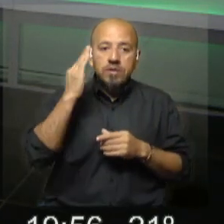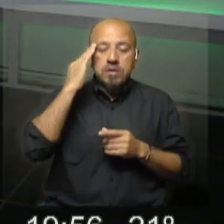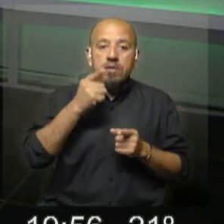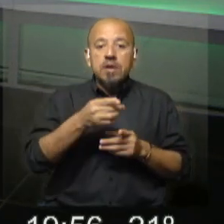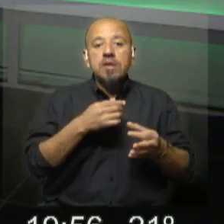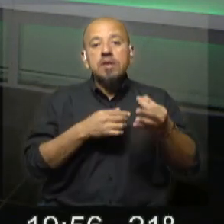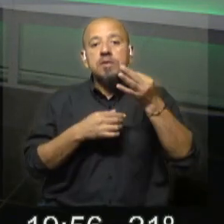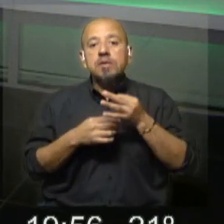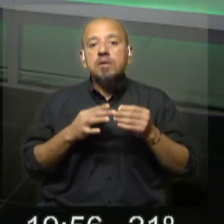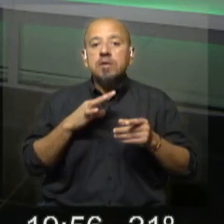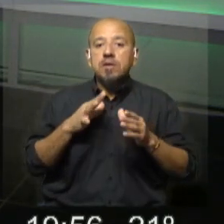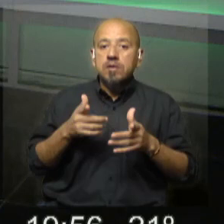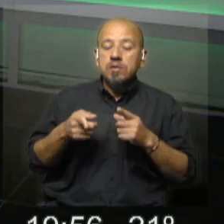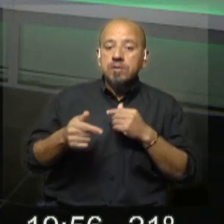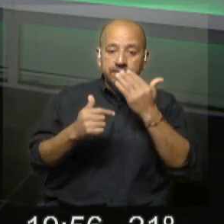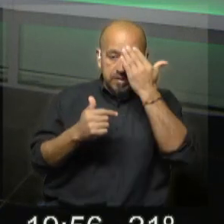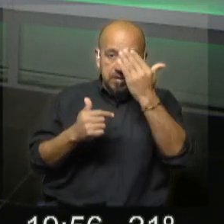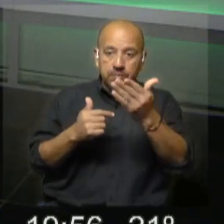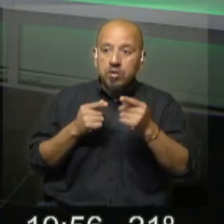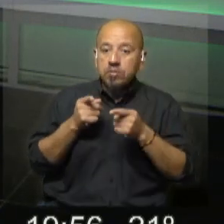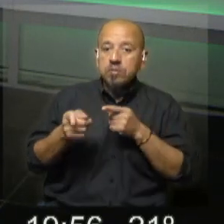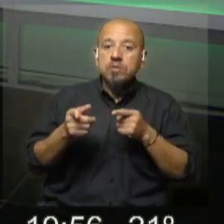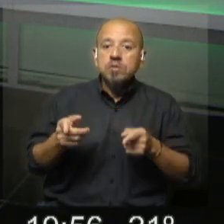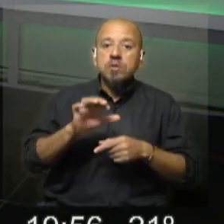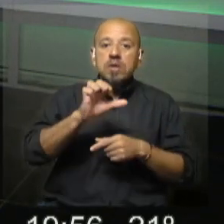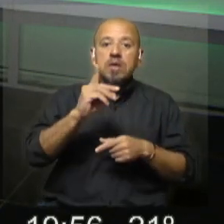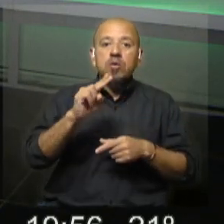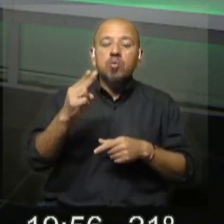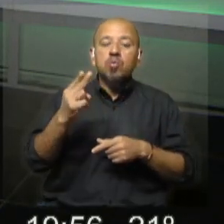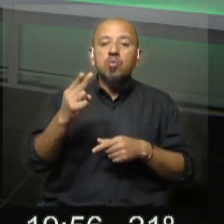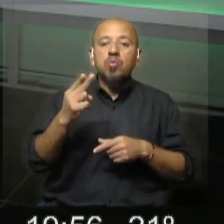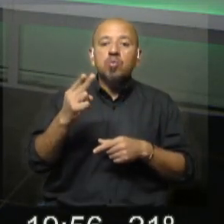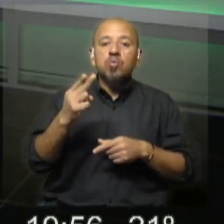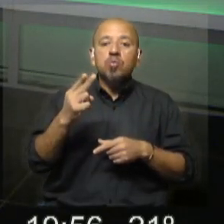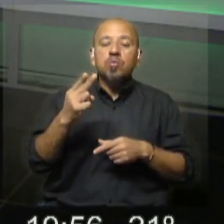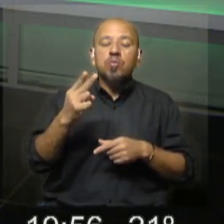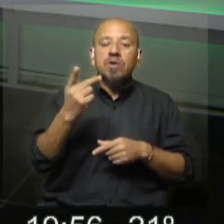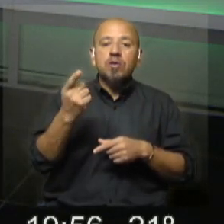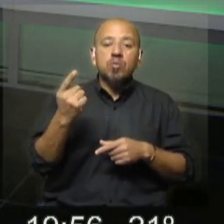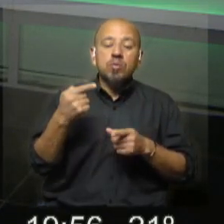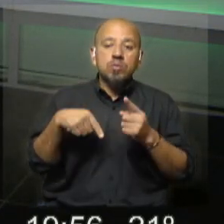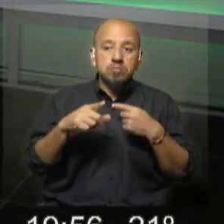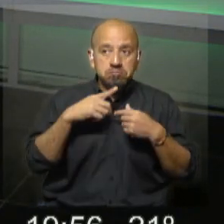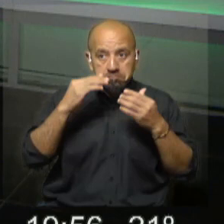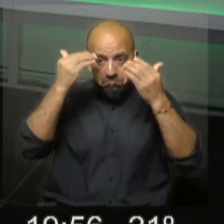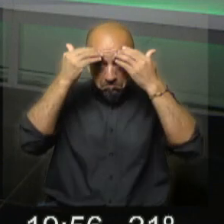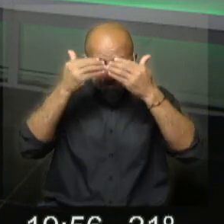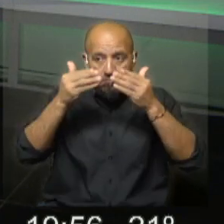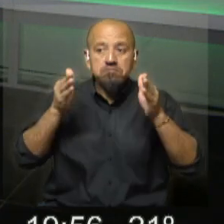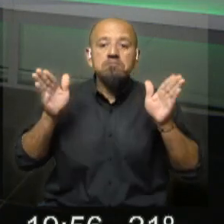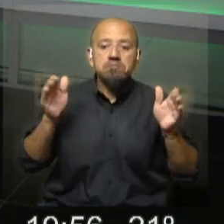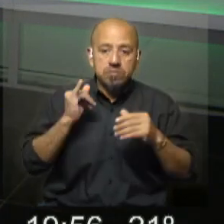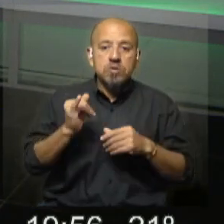que estuvo presente y que desde el Frente Amplio recibieron a EDUI 21 este año, que ellos estaban abiertos a tener un